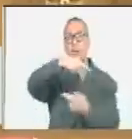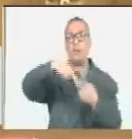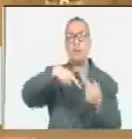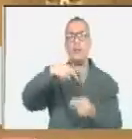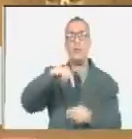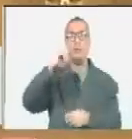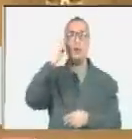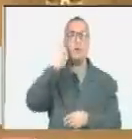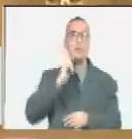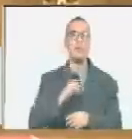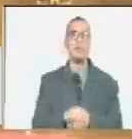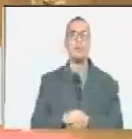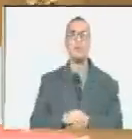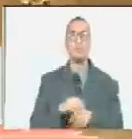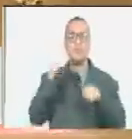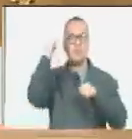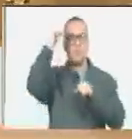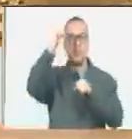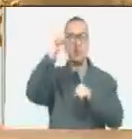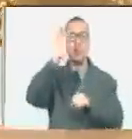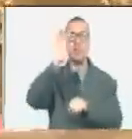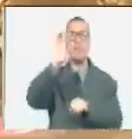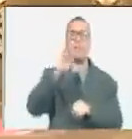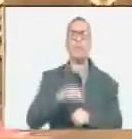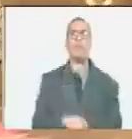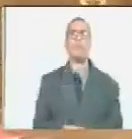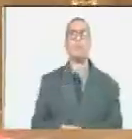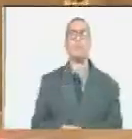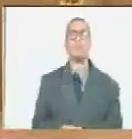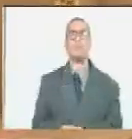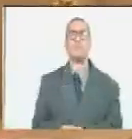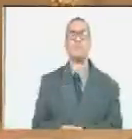Revolución Bolivariana. ¡Que viva la patria!